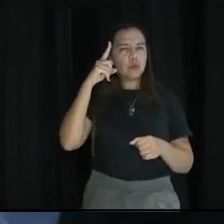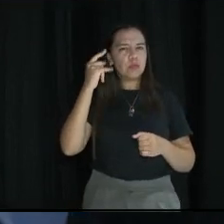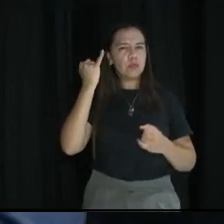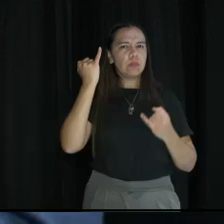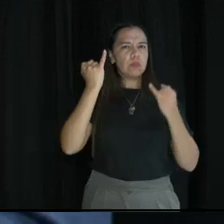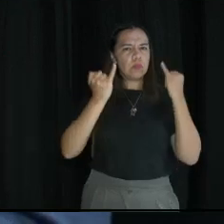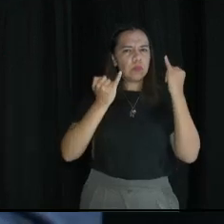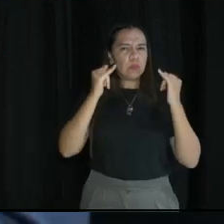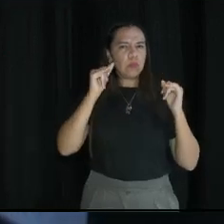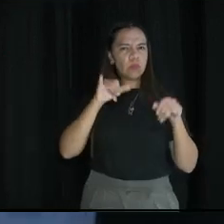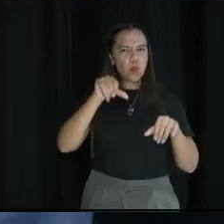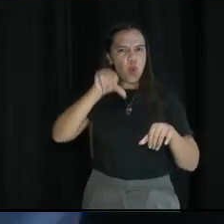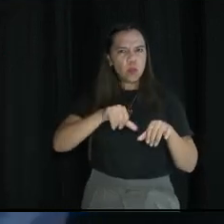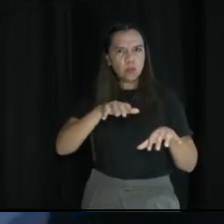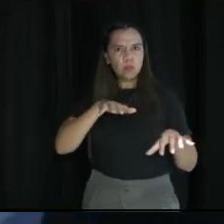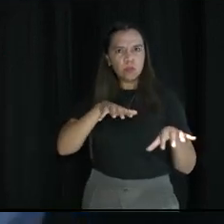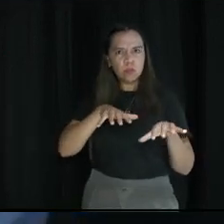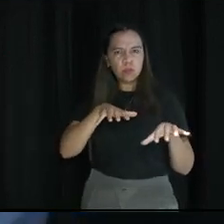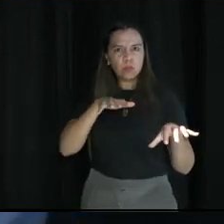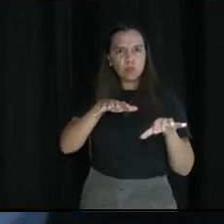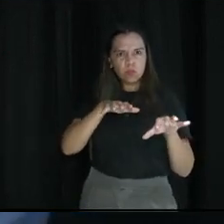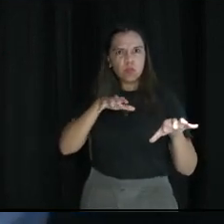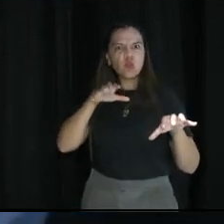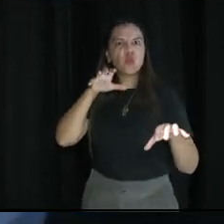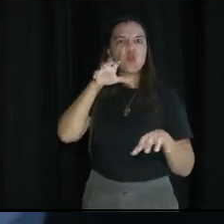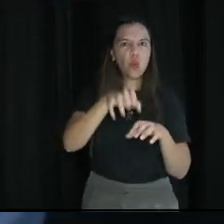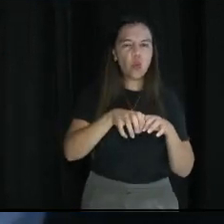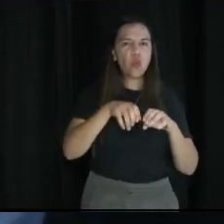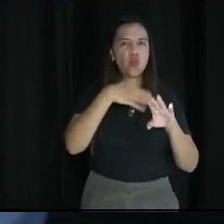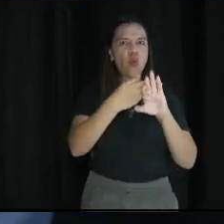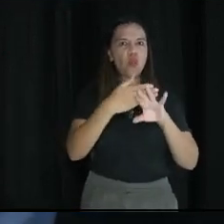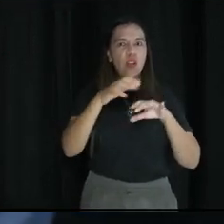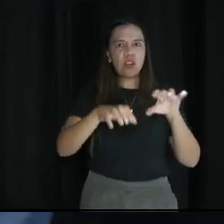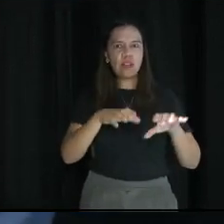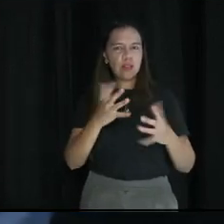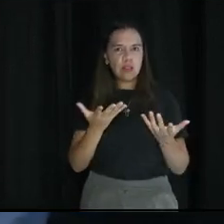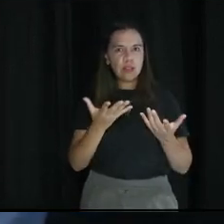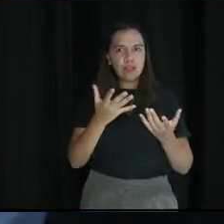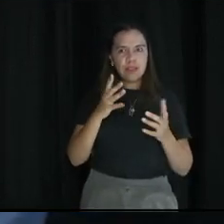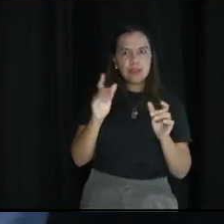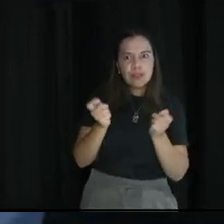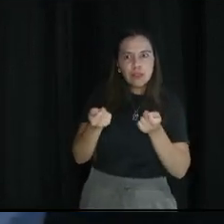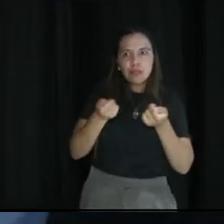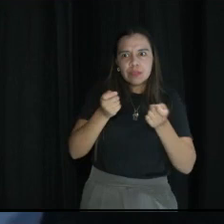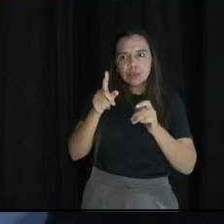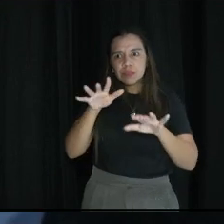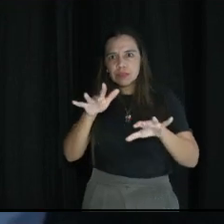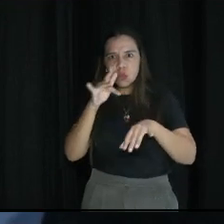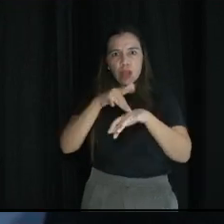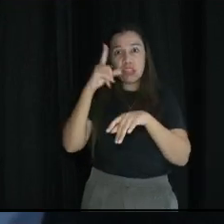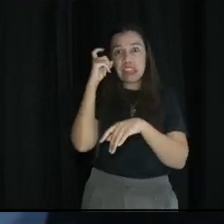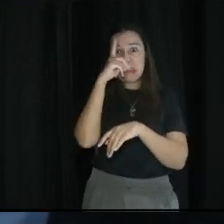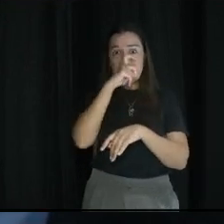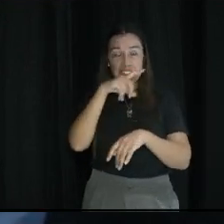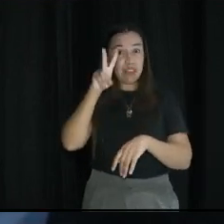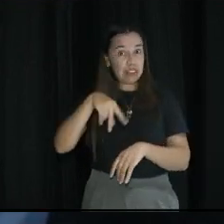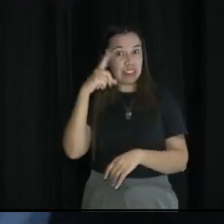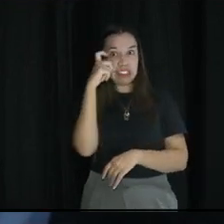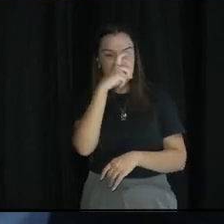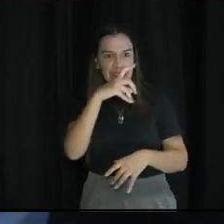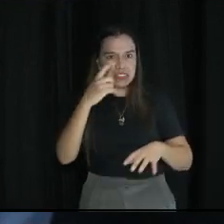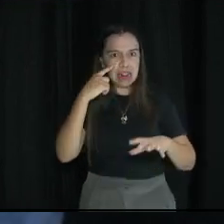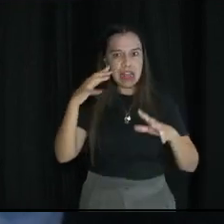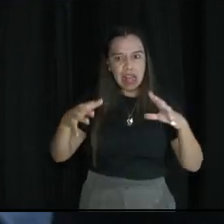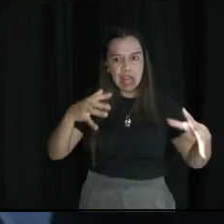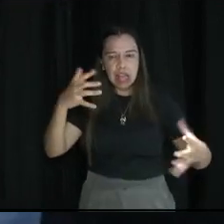atacar. Tú lo pudiste constatar, médico, no fue fácil la manipulación, costó muchísimo trabajo, tú me lo dijiste en